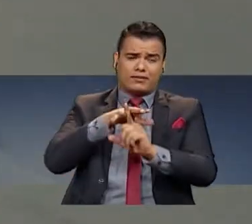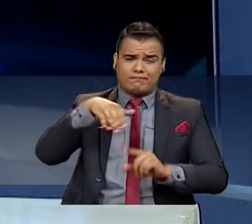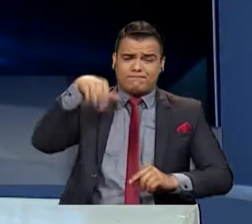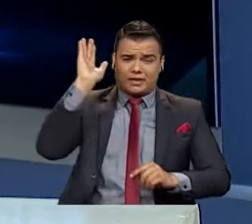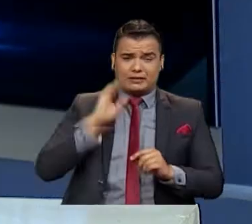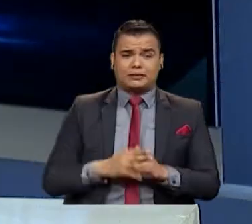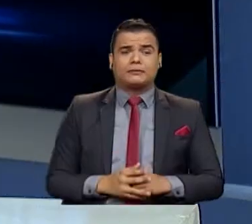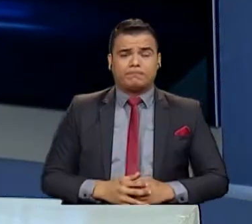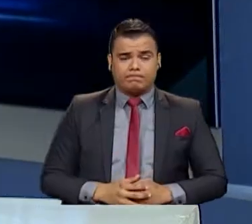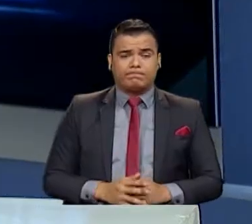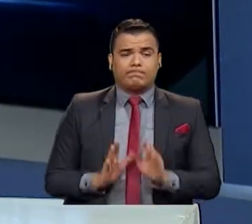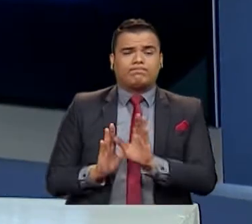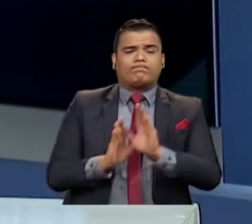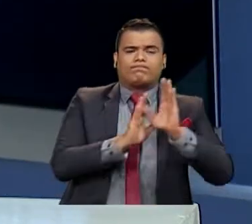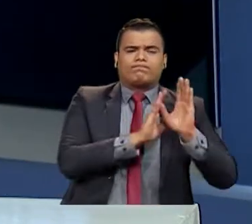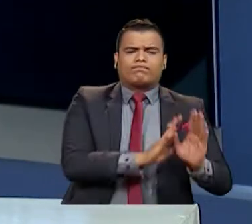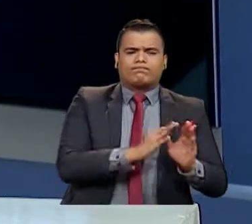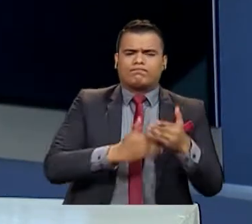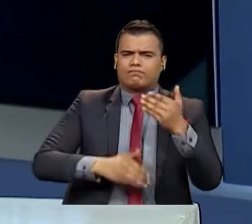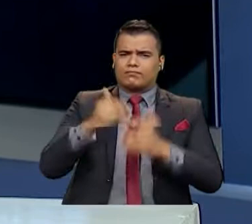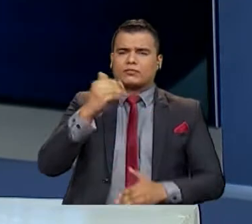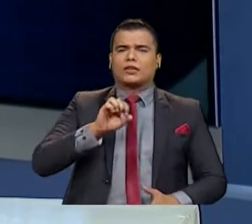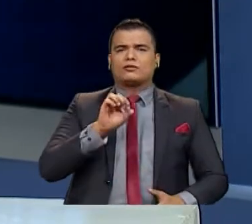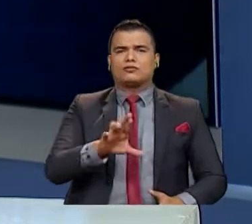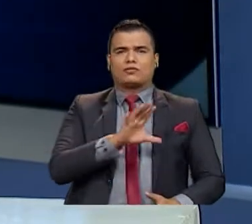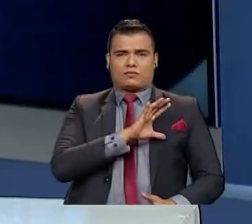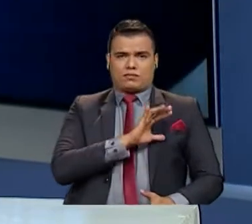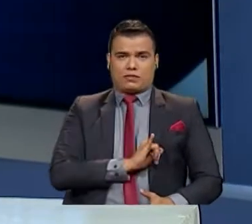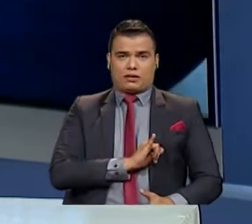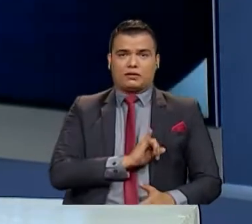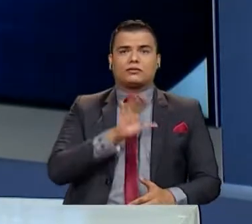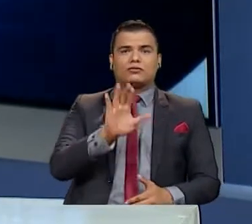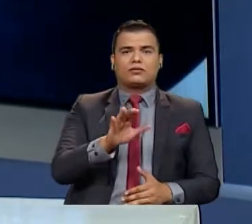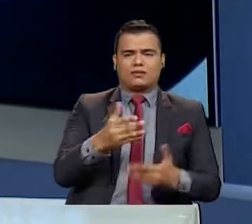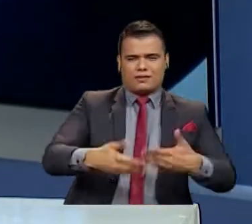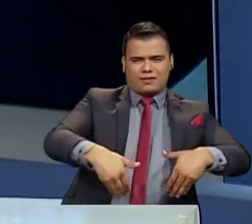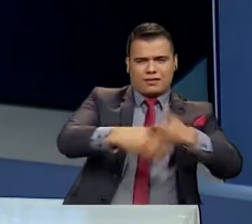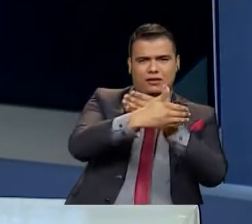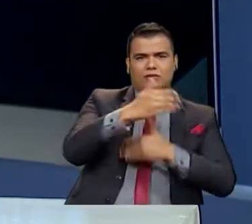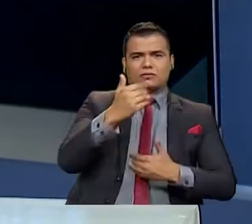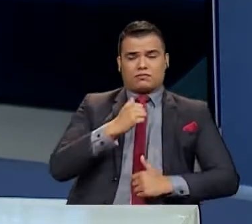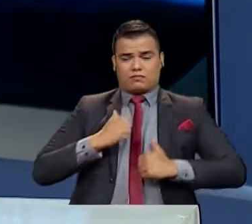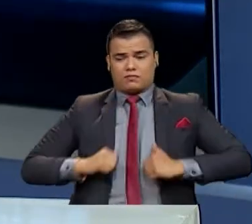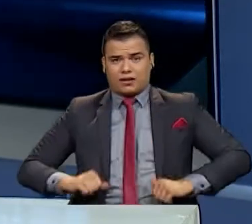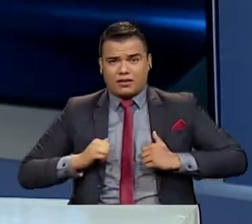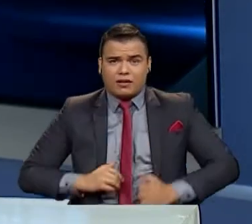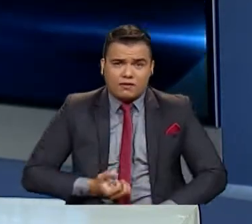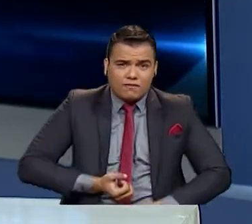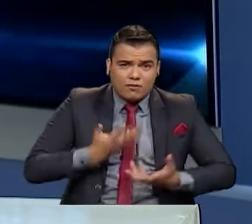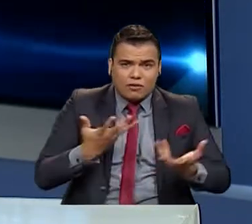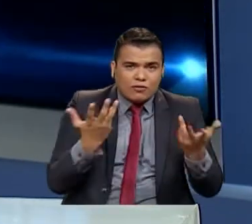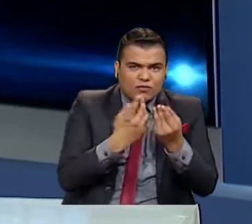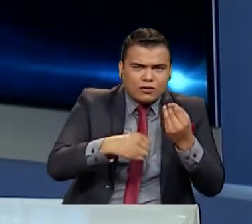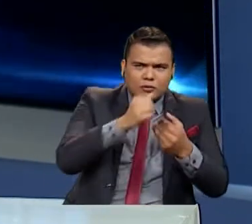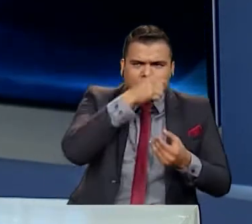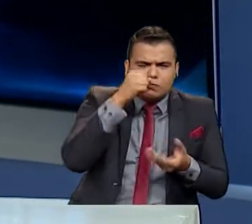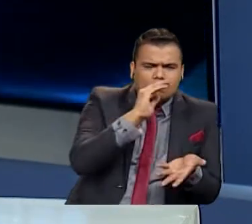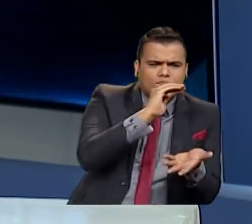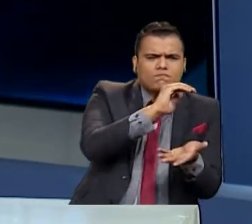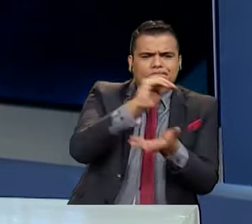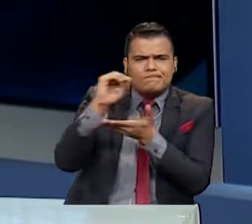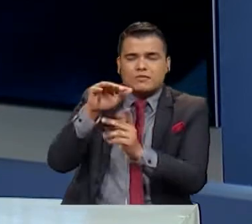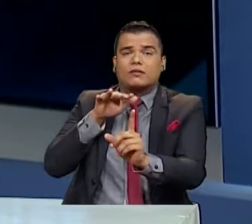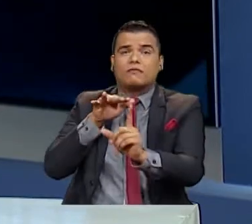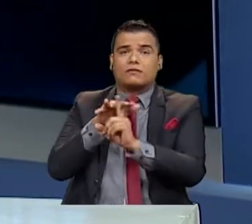afectados. Y seguimos en el sur del valle, en la vía entre Pradera y Florida. El ejército le propinó un golpe a los narcotraficantes. Gustavo